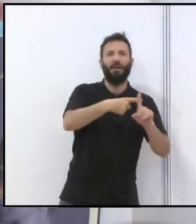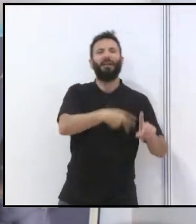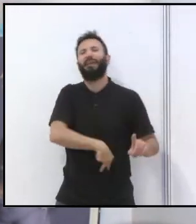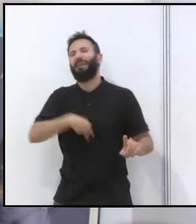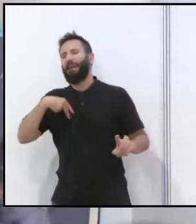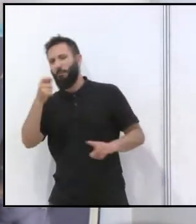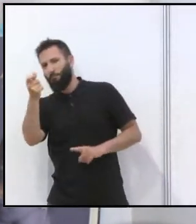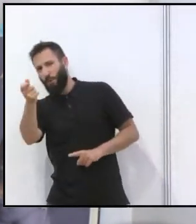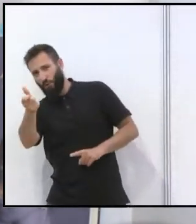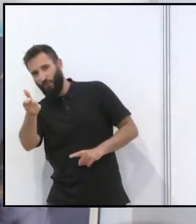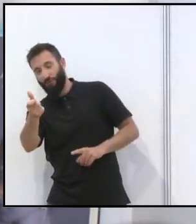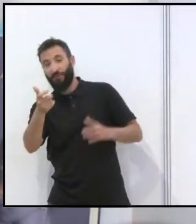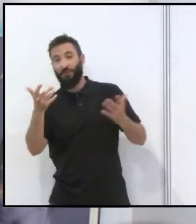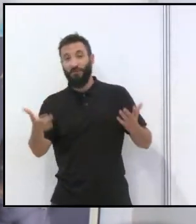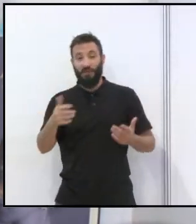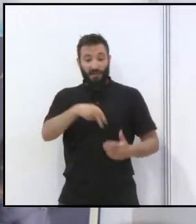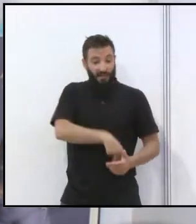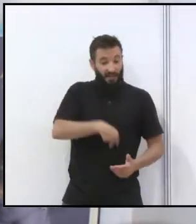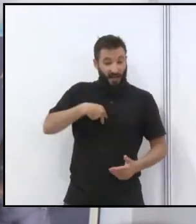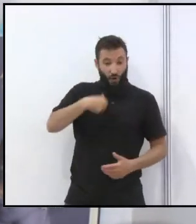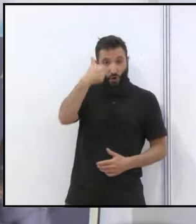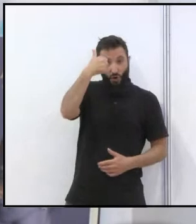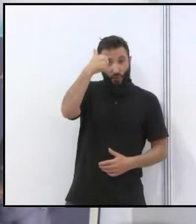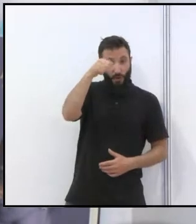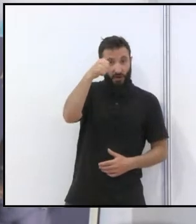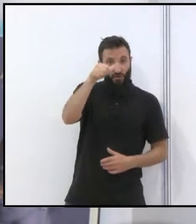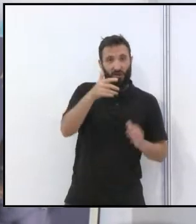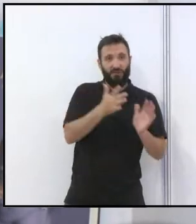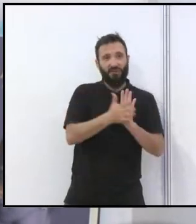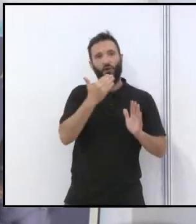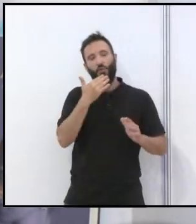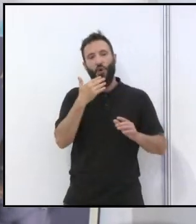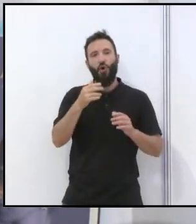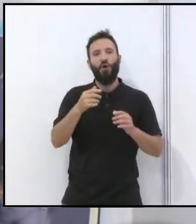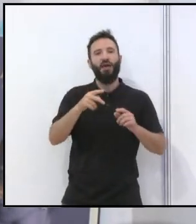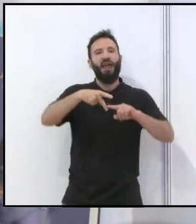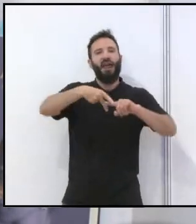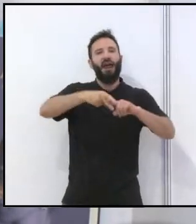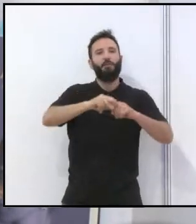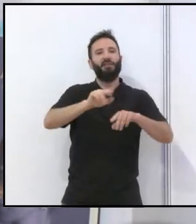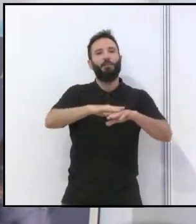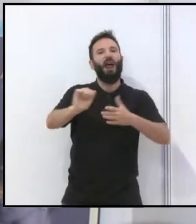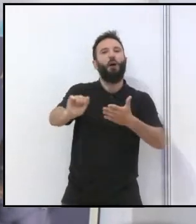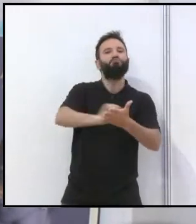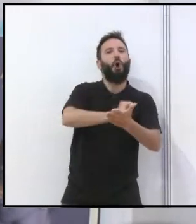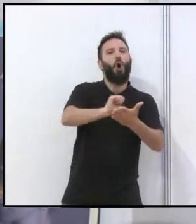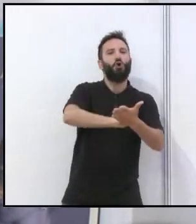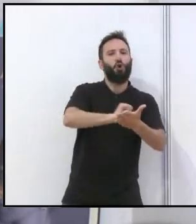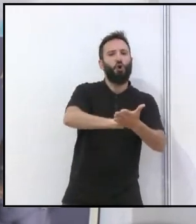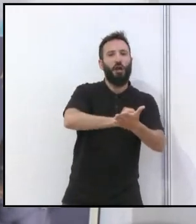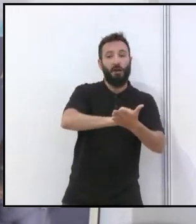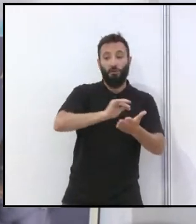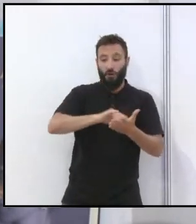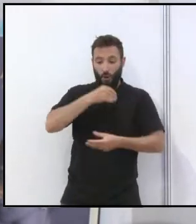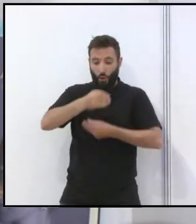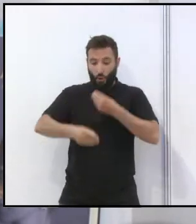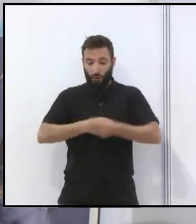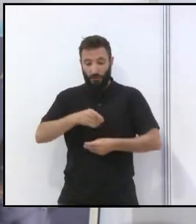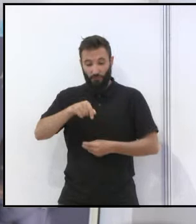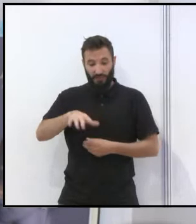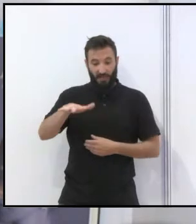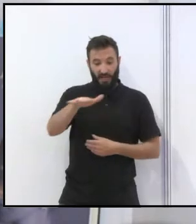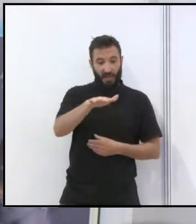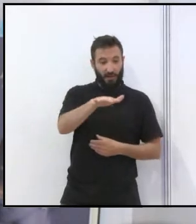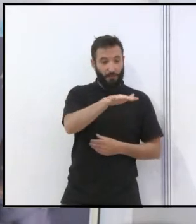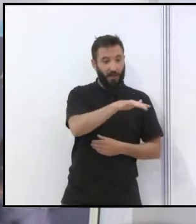lo contrario, que el genérico masculino se ha convertido en un instrumento de borrado, que el hecho de que utilicemos el genérico masculino en espacios donde